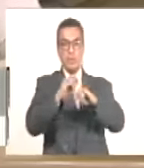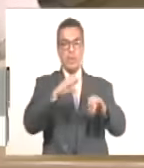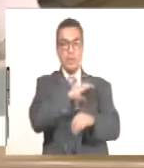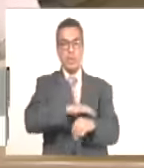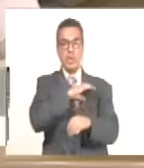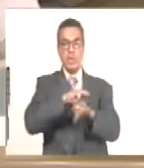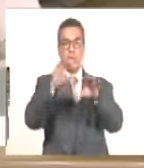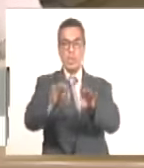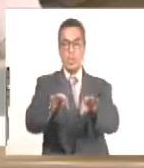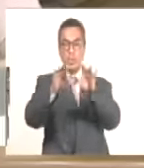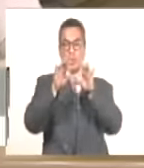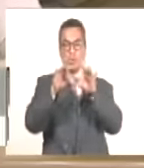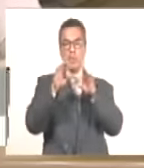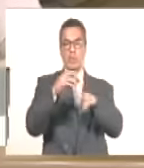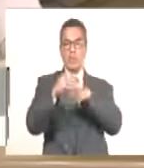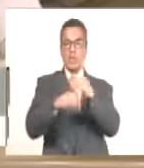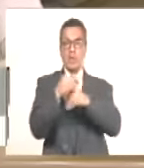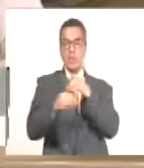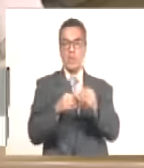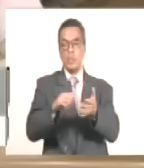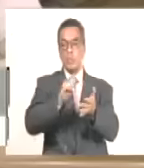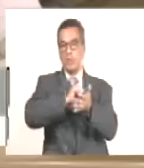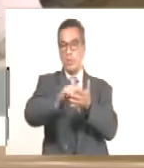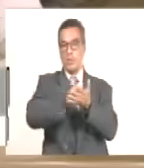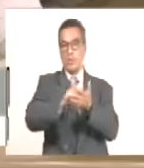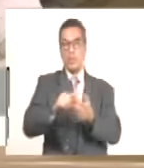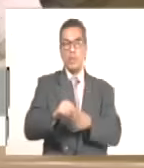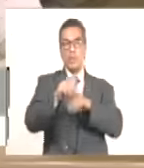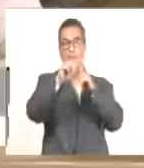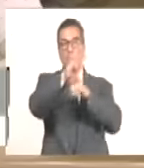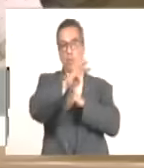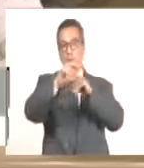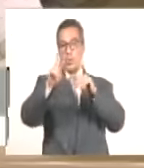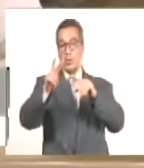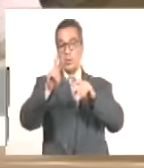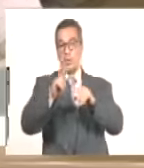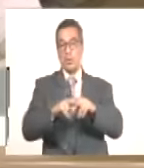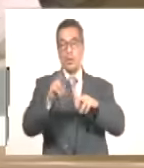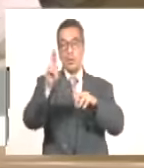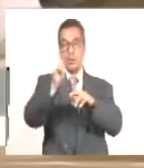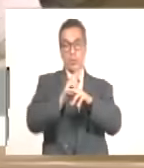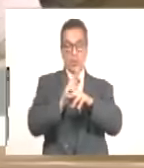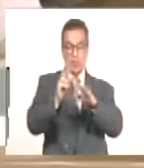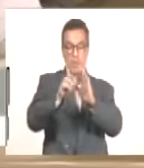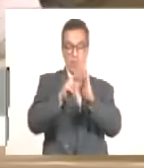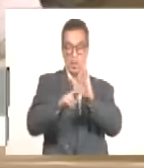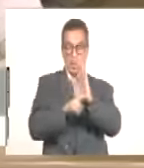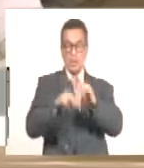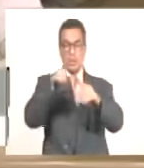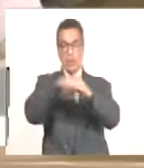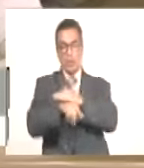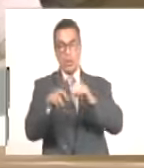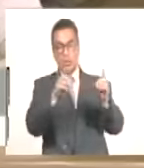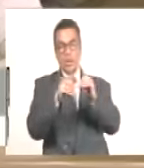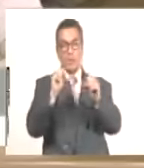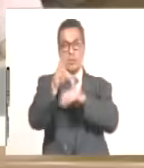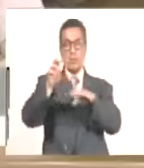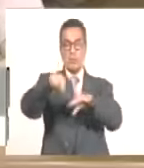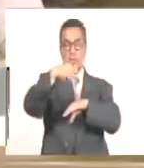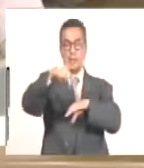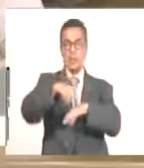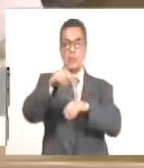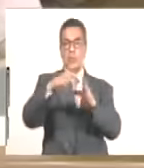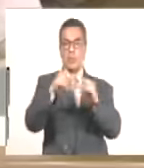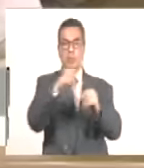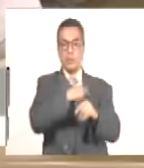Comisión Especial de conformidad con lo establecido en el artículo 42 del Reglamento Interior y de Debates de la Asamblea Nacional.